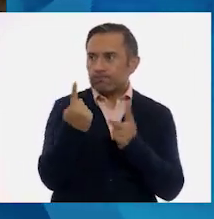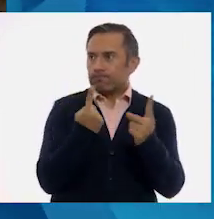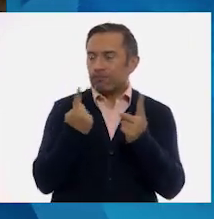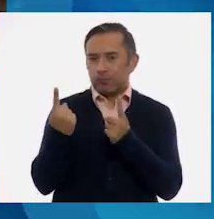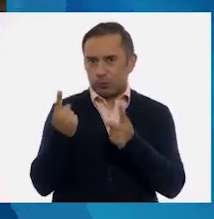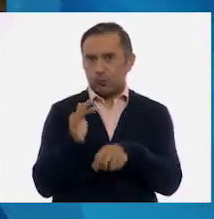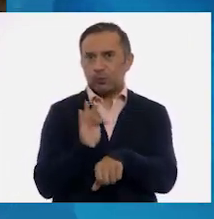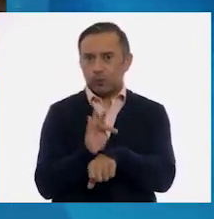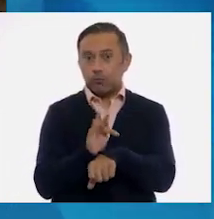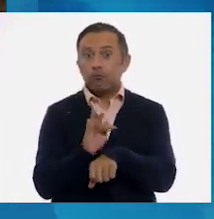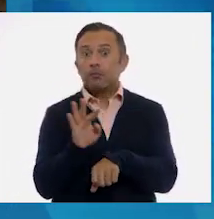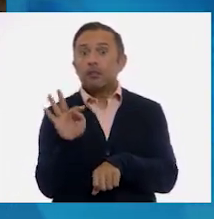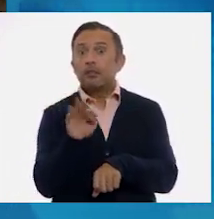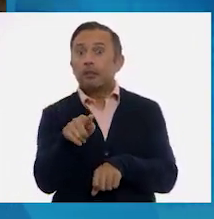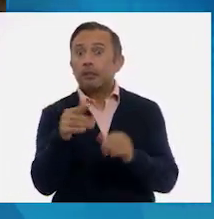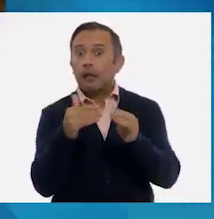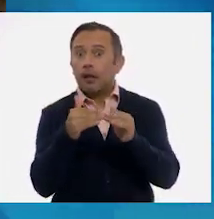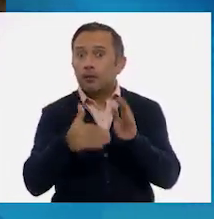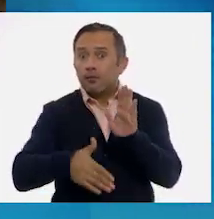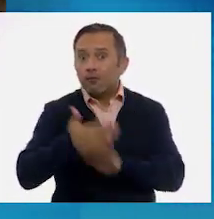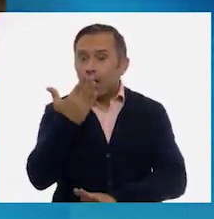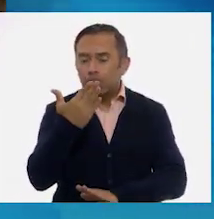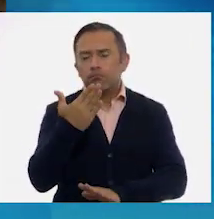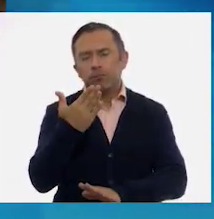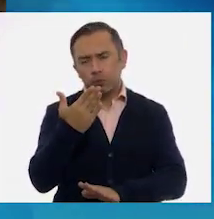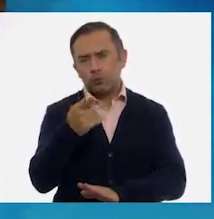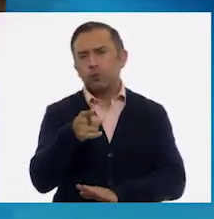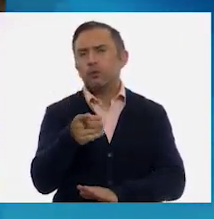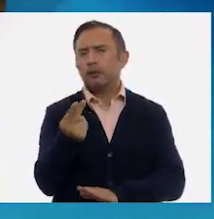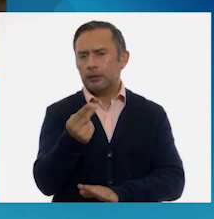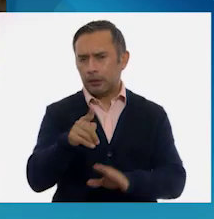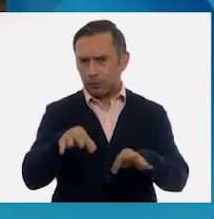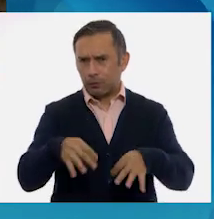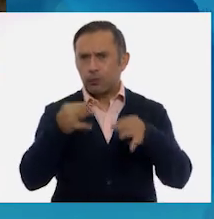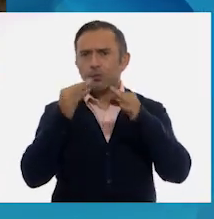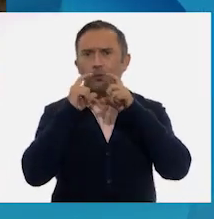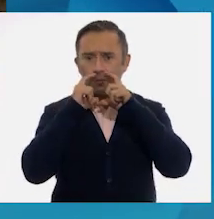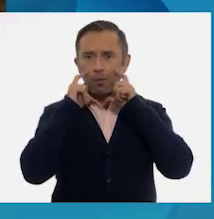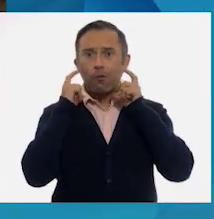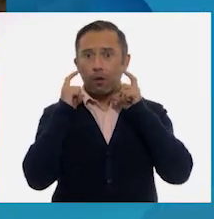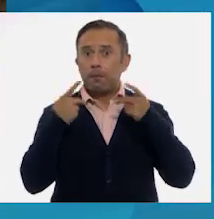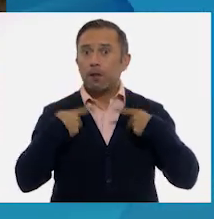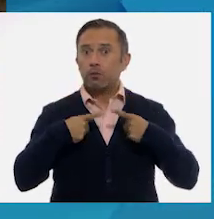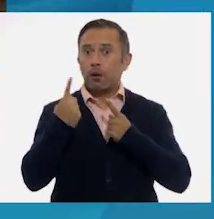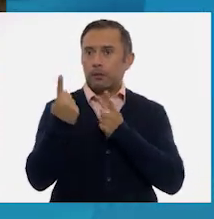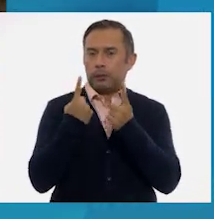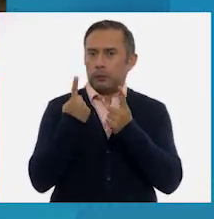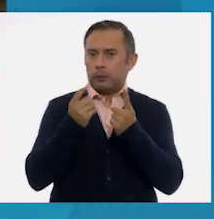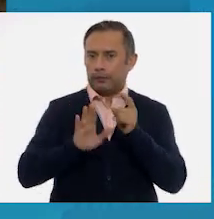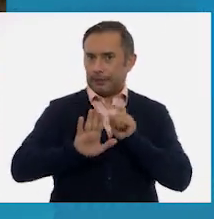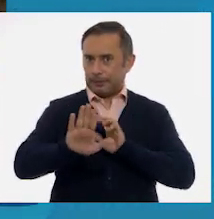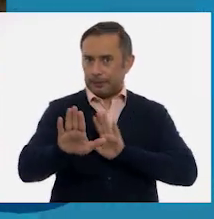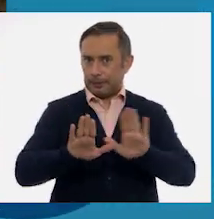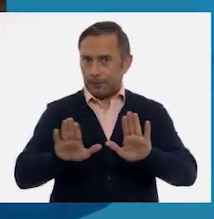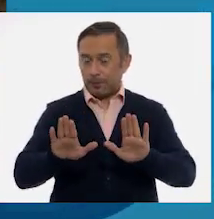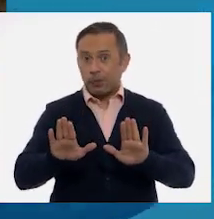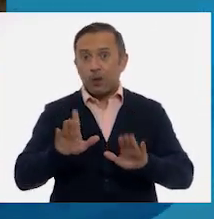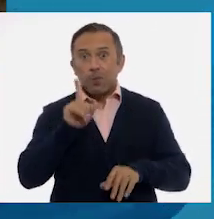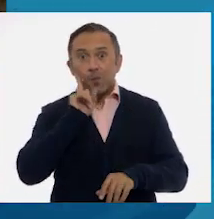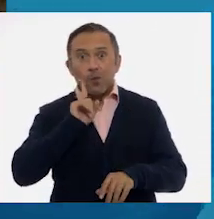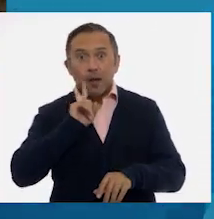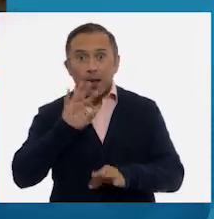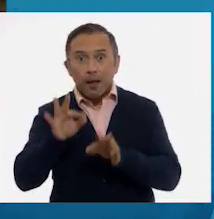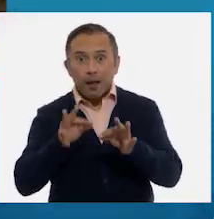usa cubrebocas y guarda la sana distancia. ¿Listas? ¿Listos?